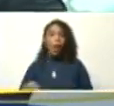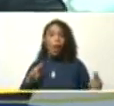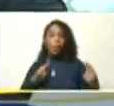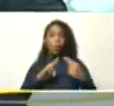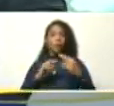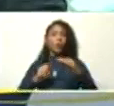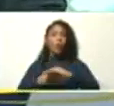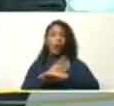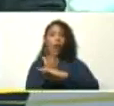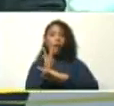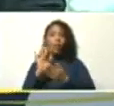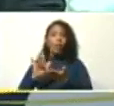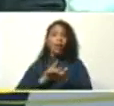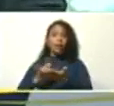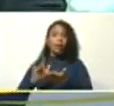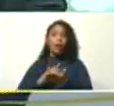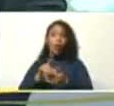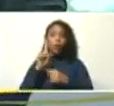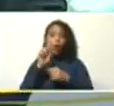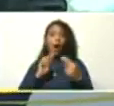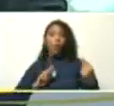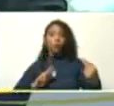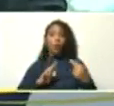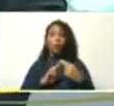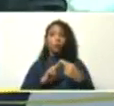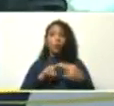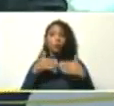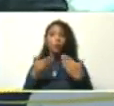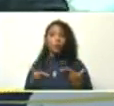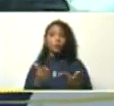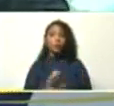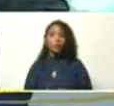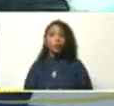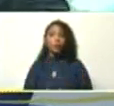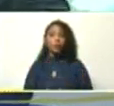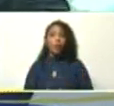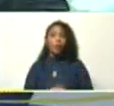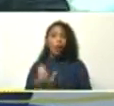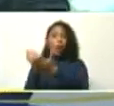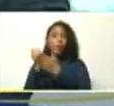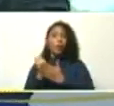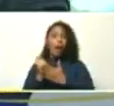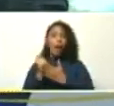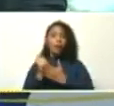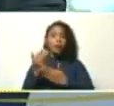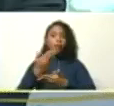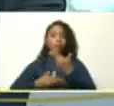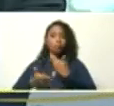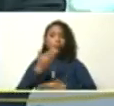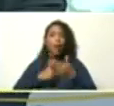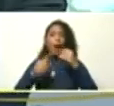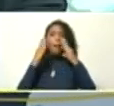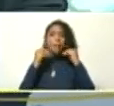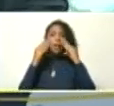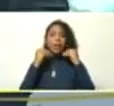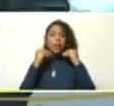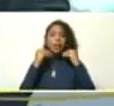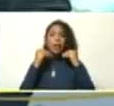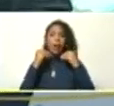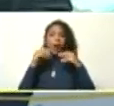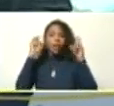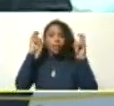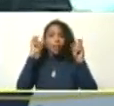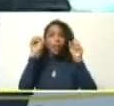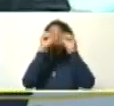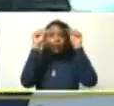Alba Digital, un encuentro que nos va a servir para intercambiar experiencias en cuanto a los sistemas